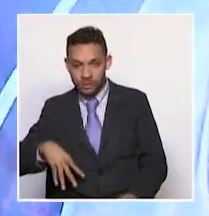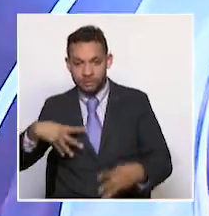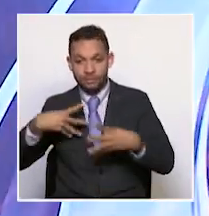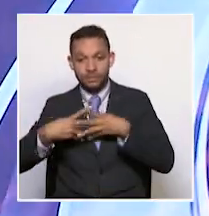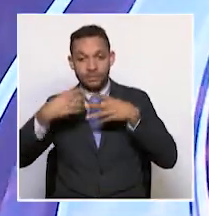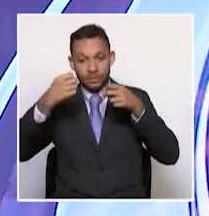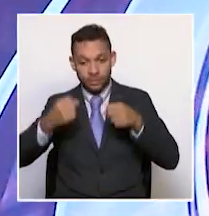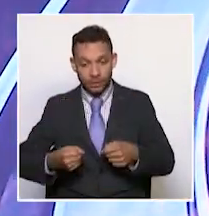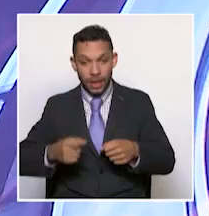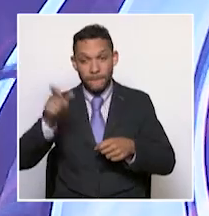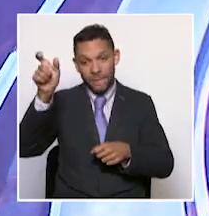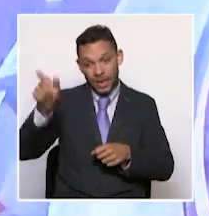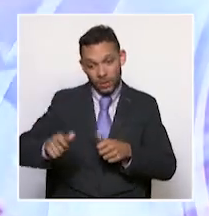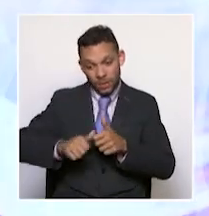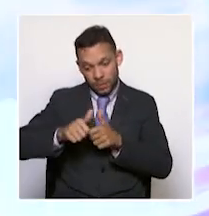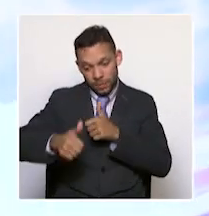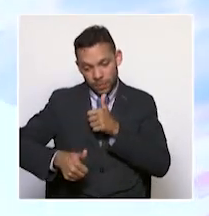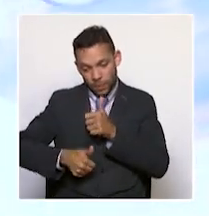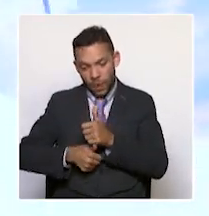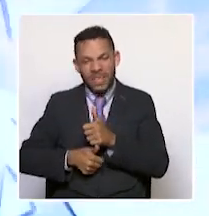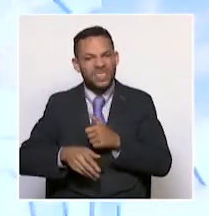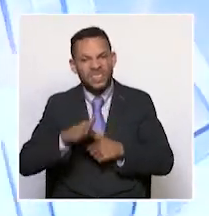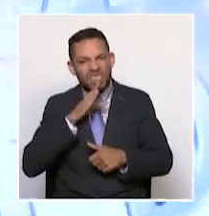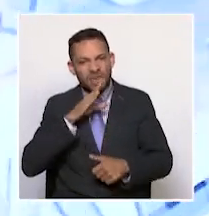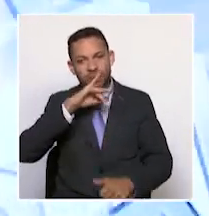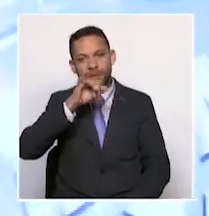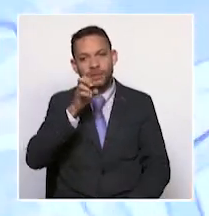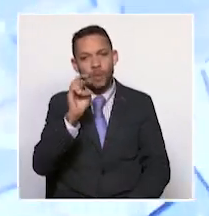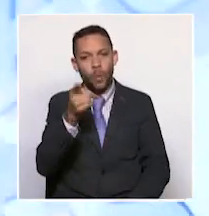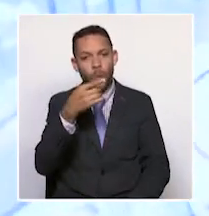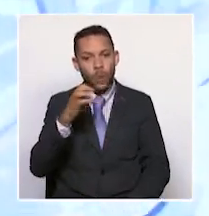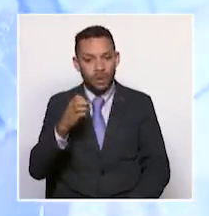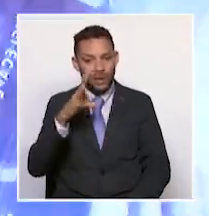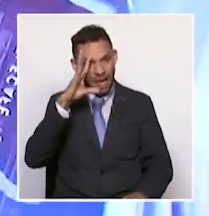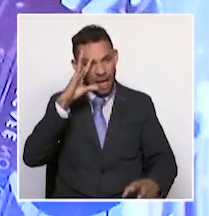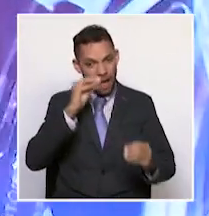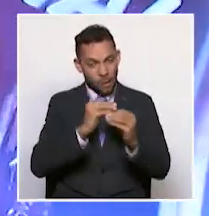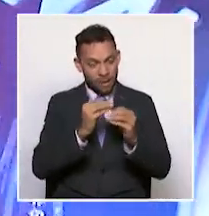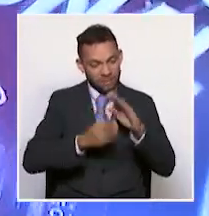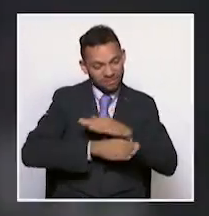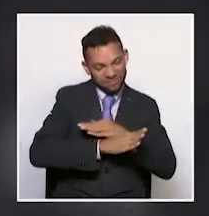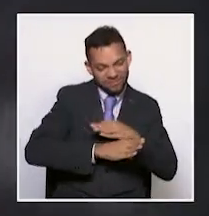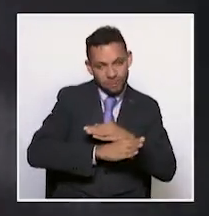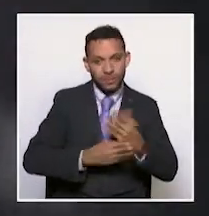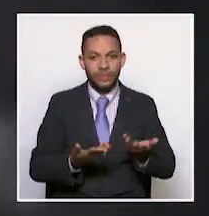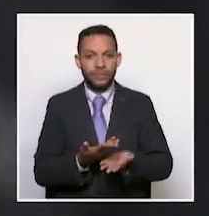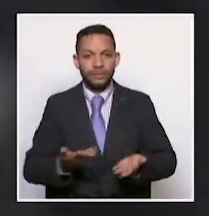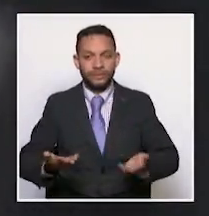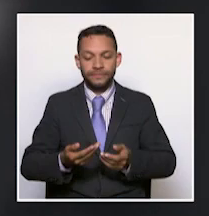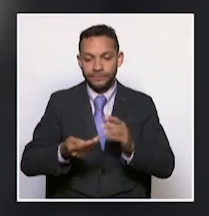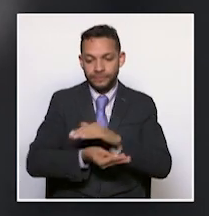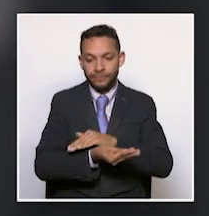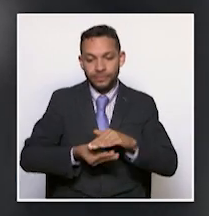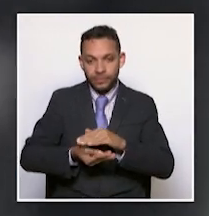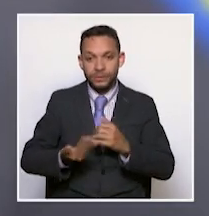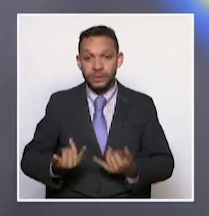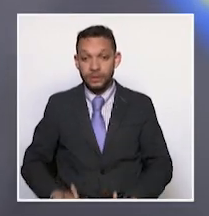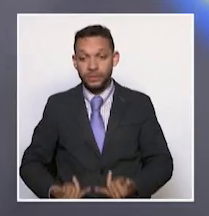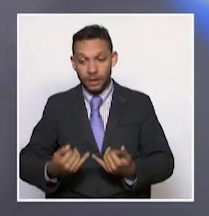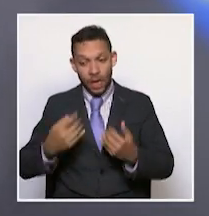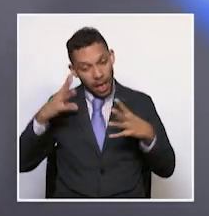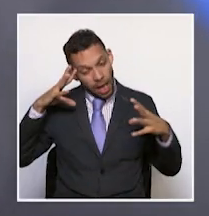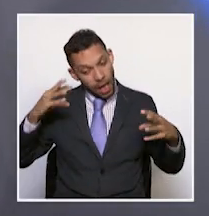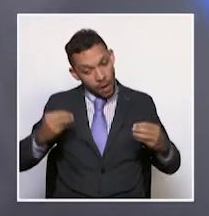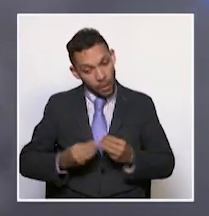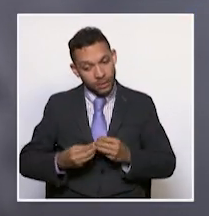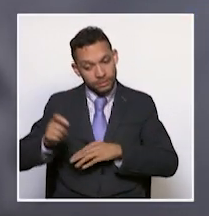alcaldía de Dos Quebradas, Jorge Andrés Correa, por irregularidades en un contrato. El exfuncionario, luego de llegar a un acuerdo con la